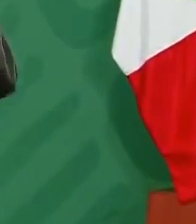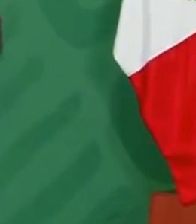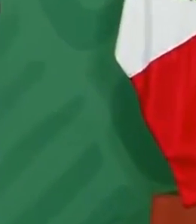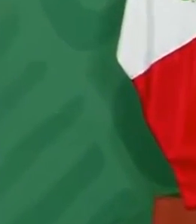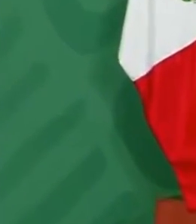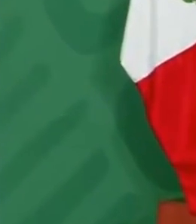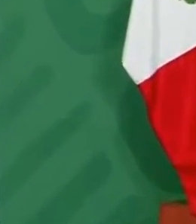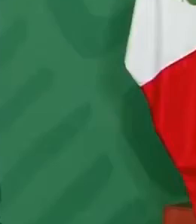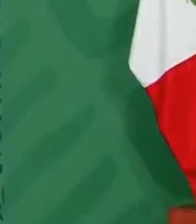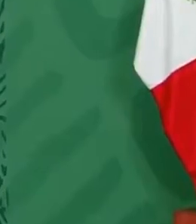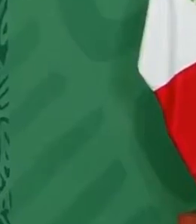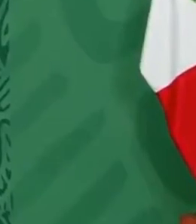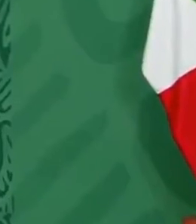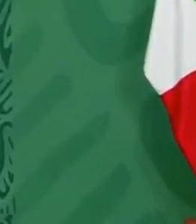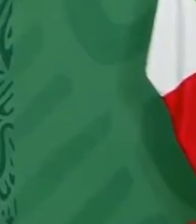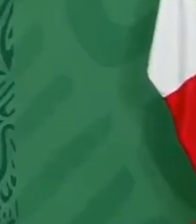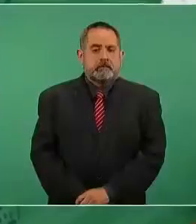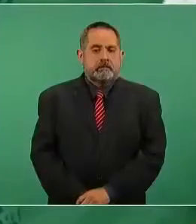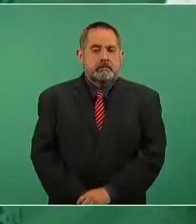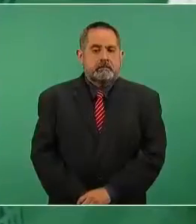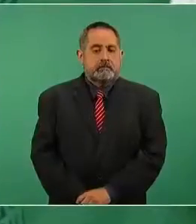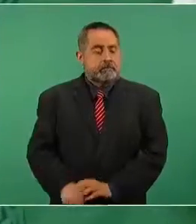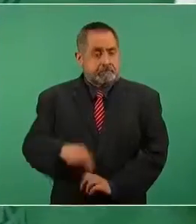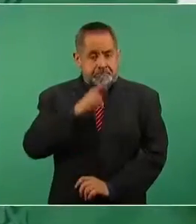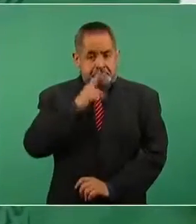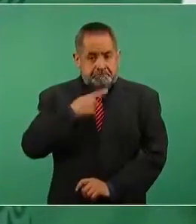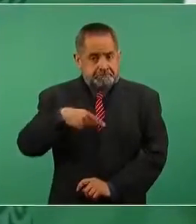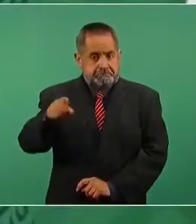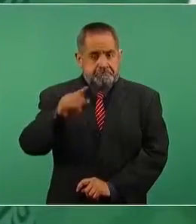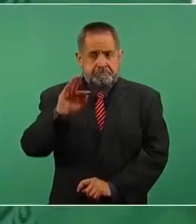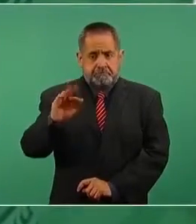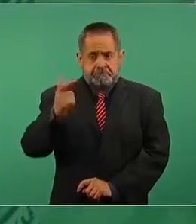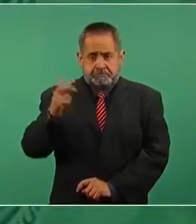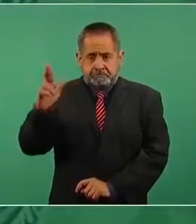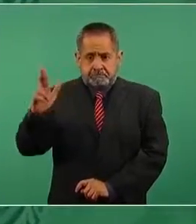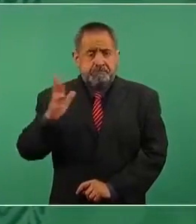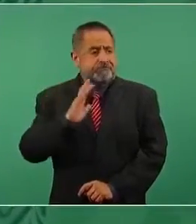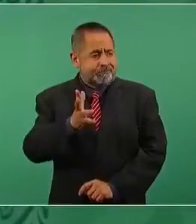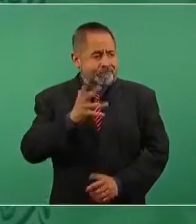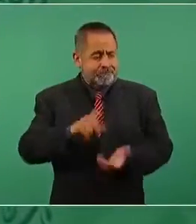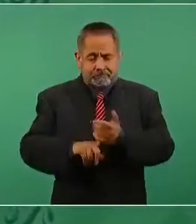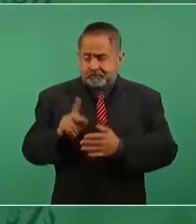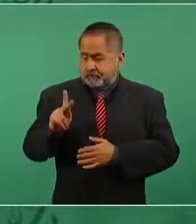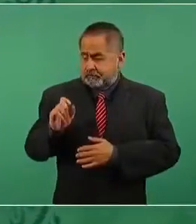porque ya hay denuncia en la Fiscalía de parte de Pemex.